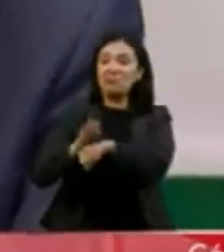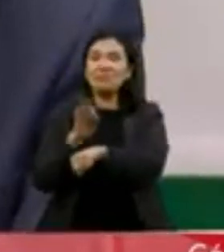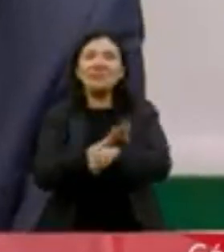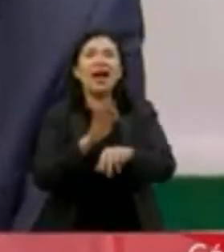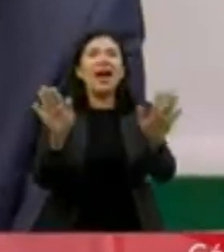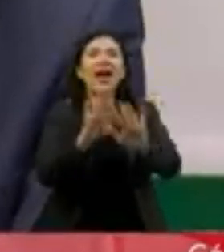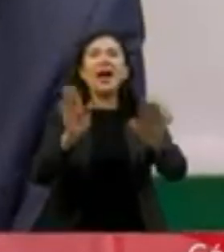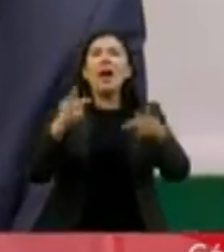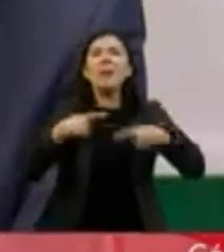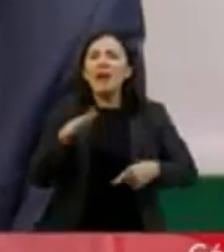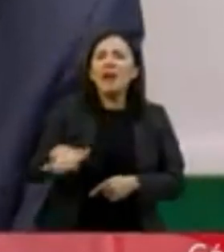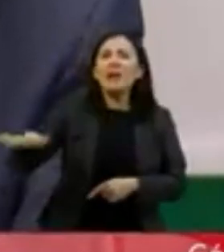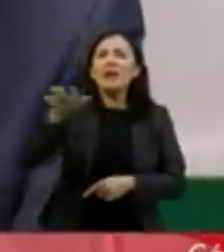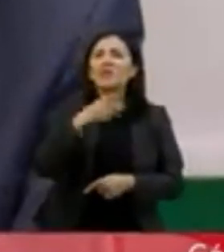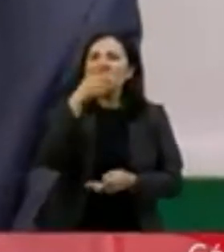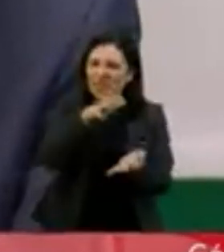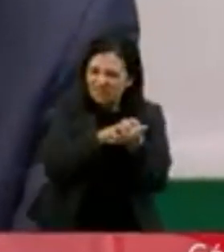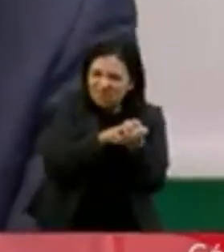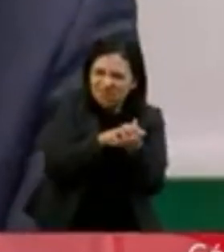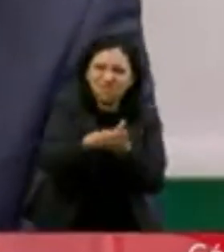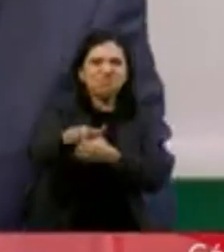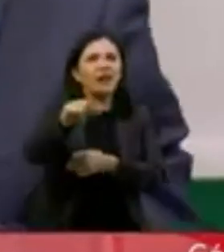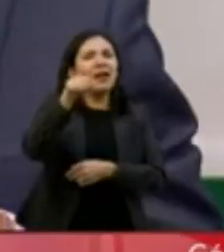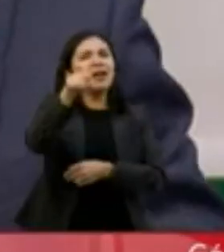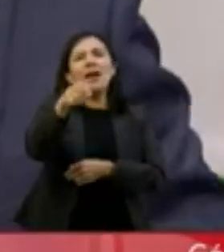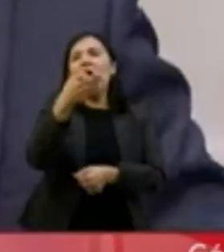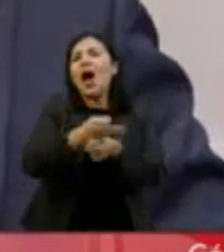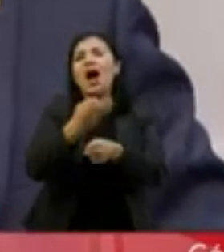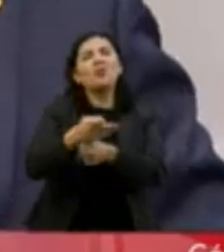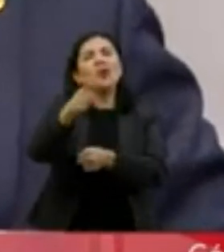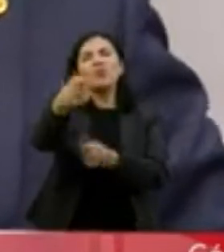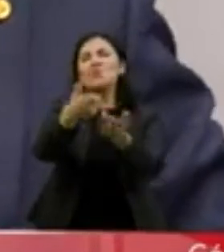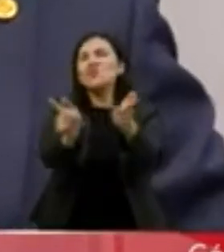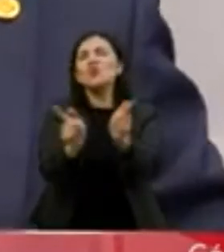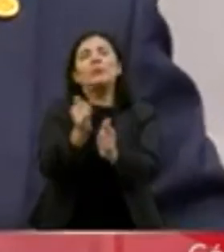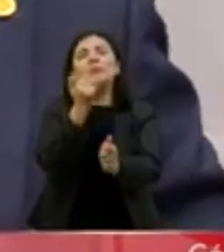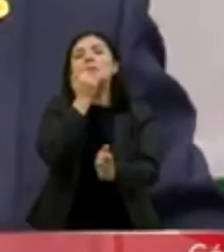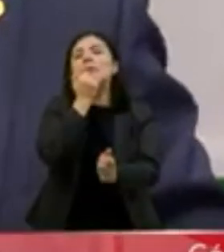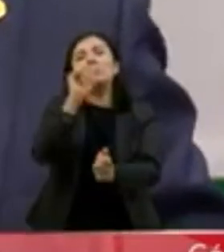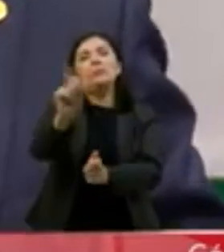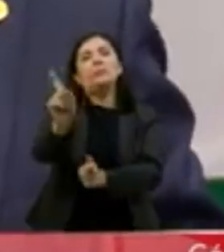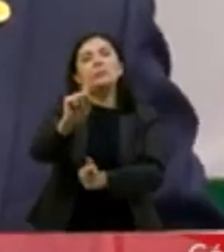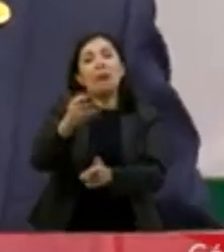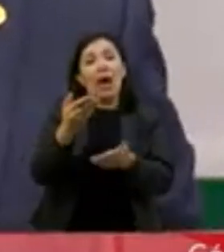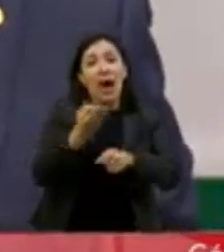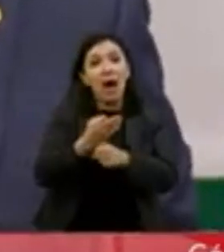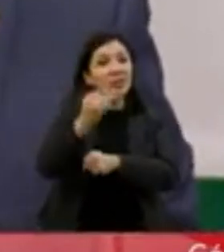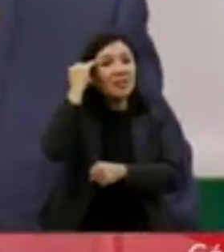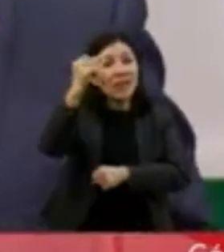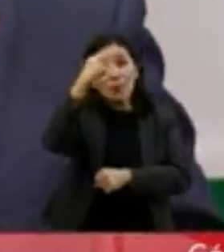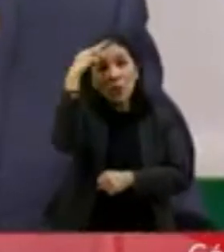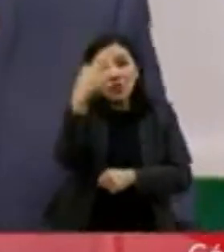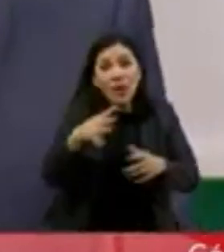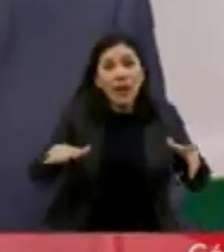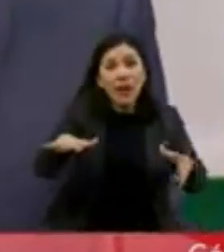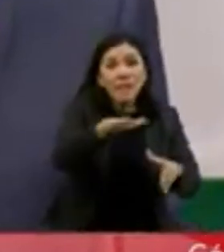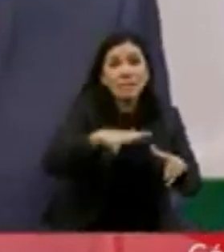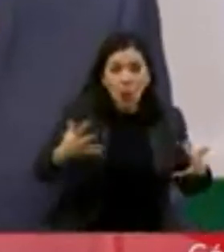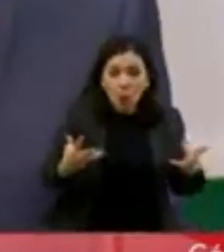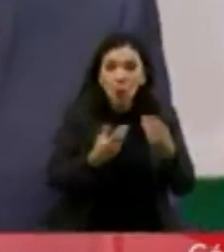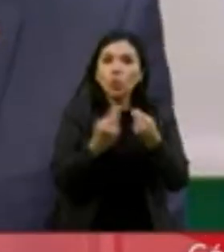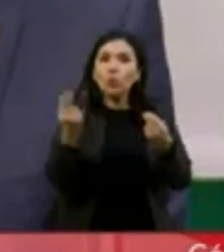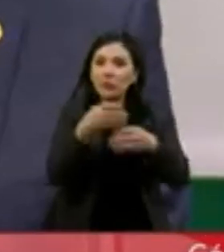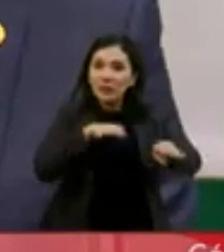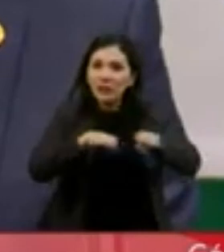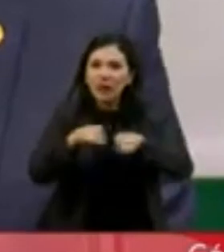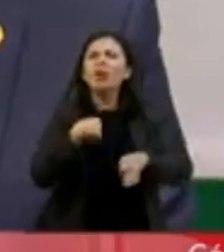dicho abrumadoramente que no era el tiempo de ustedes es el tiempo de México y vamos juntos a construirlo